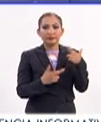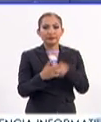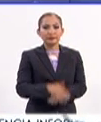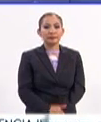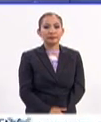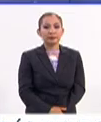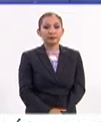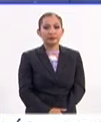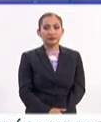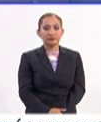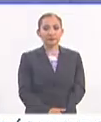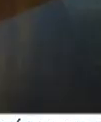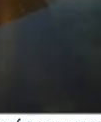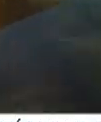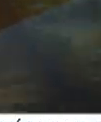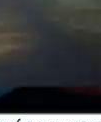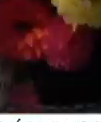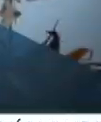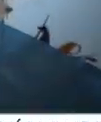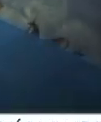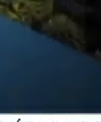regresamos.